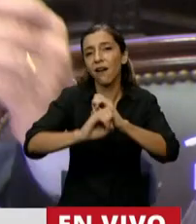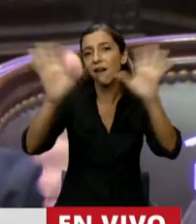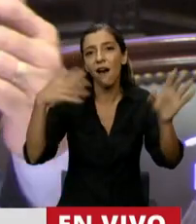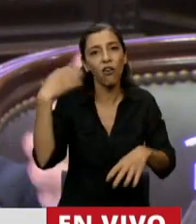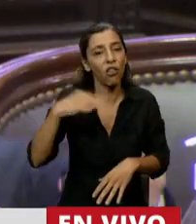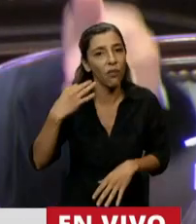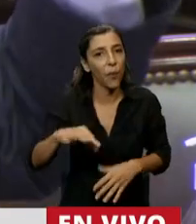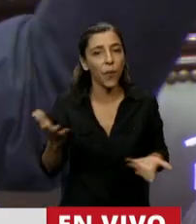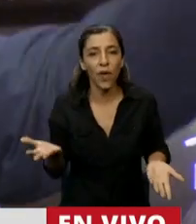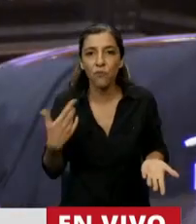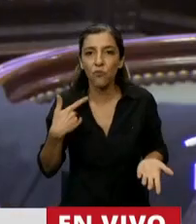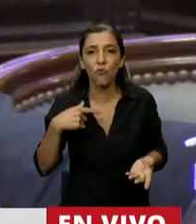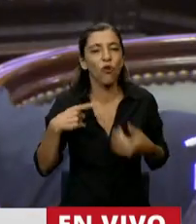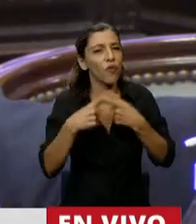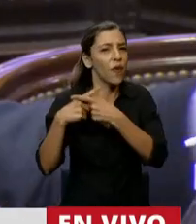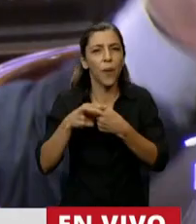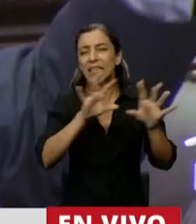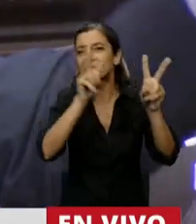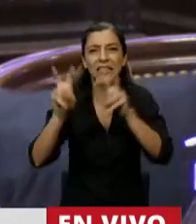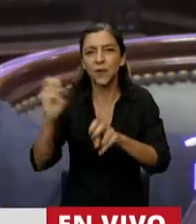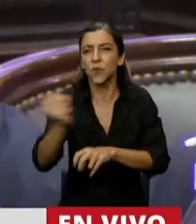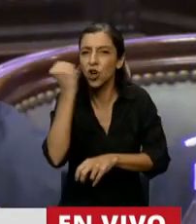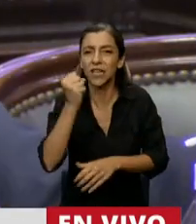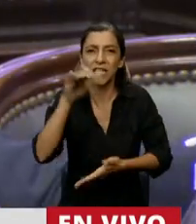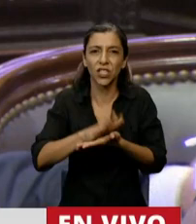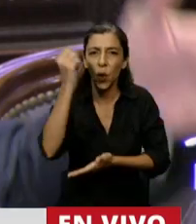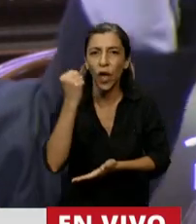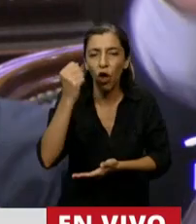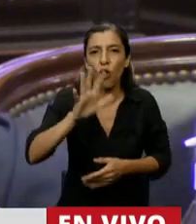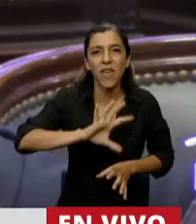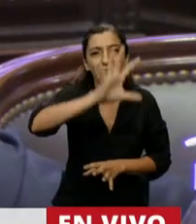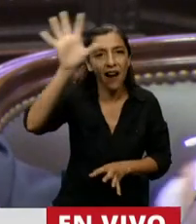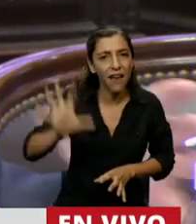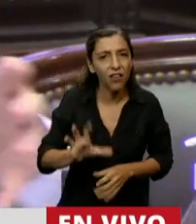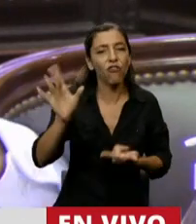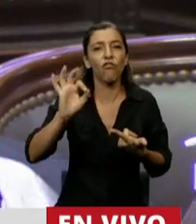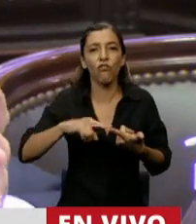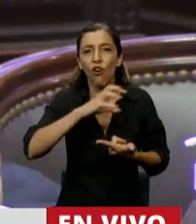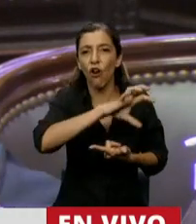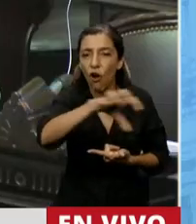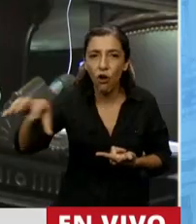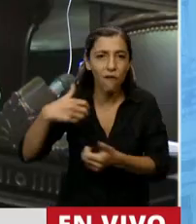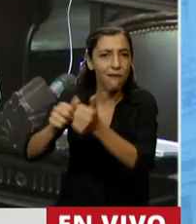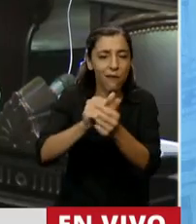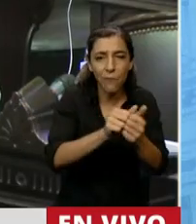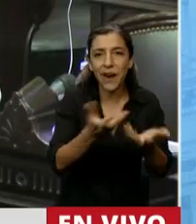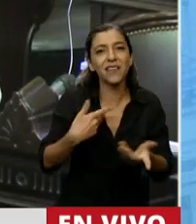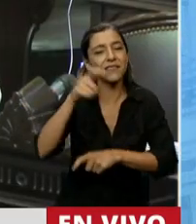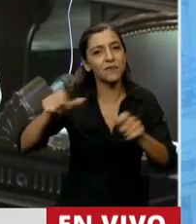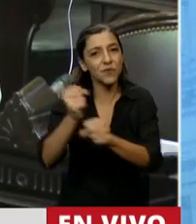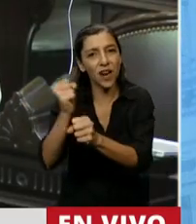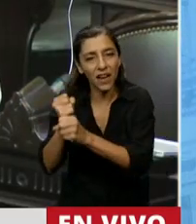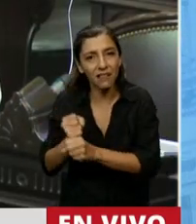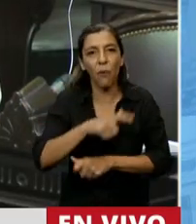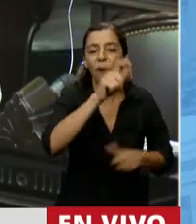fuertes, aquellos que hacen a nuestras economías regionales, a nuestras pequeñas y medianas empresas, a nuestros trabajadores y a nuestros jubilados,